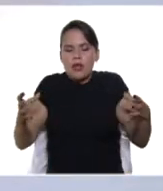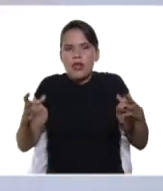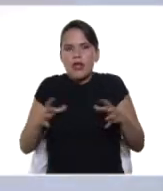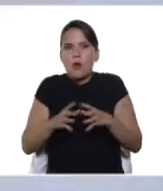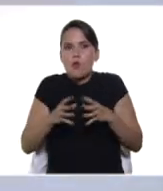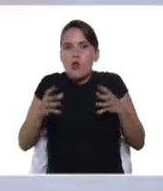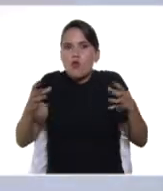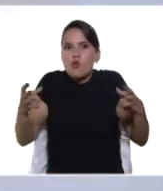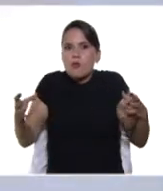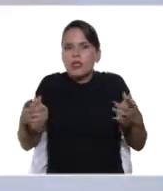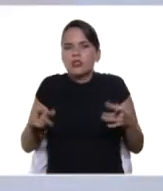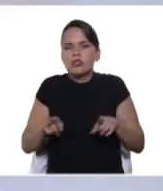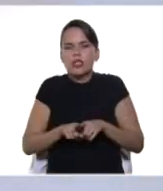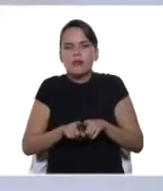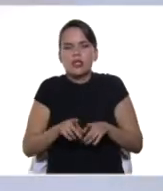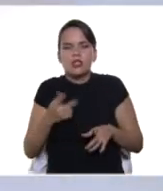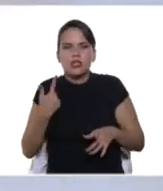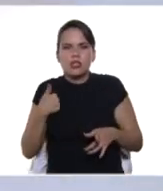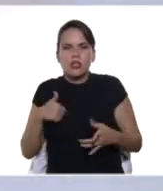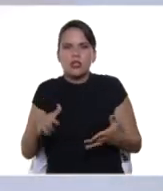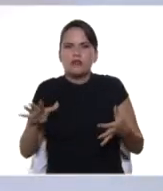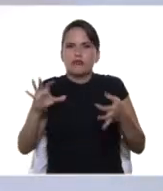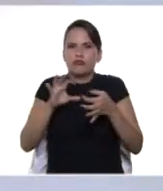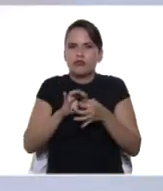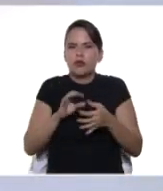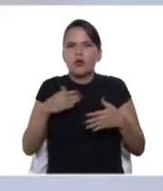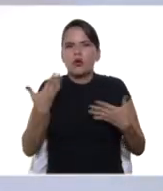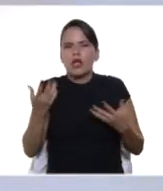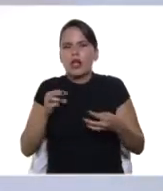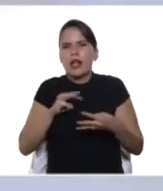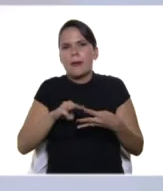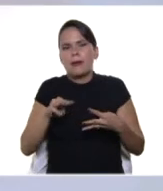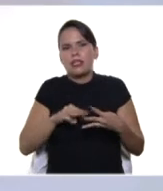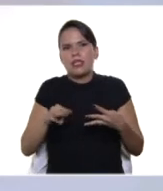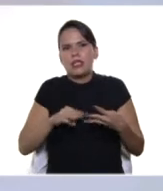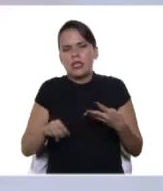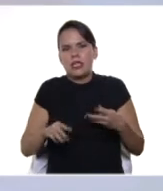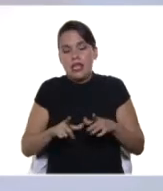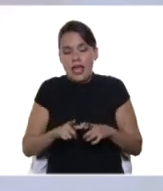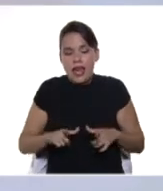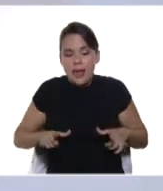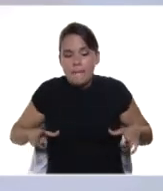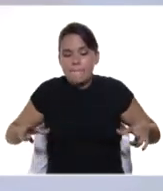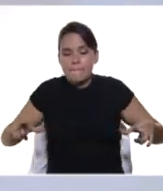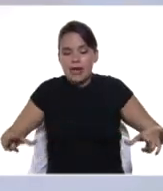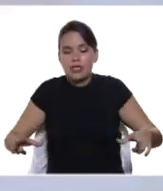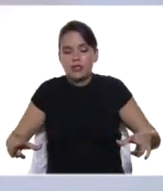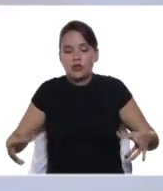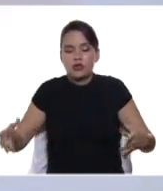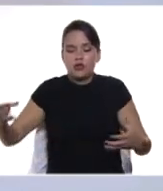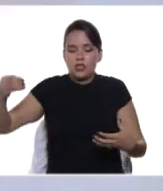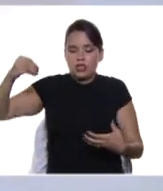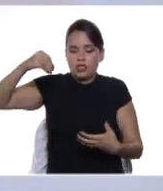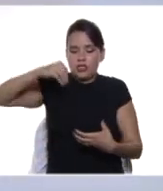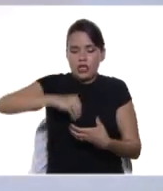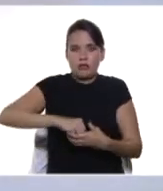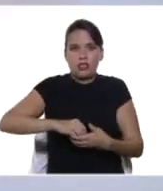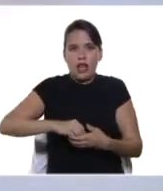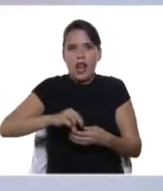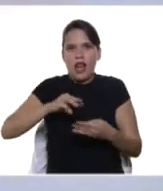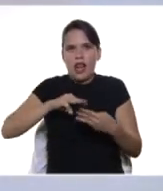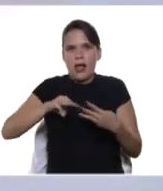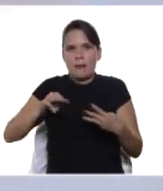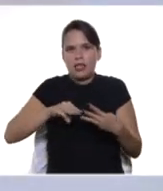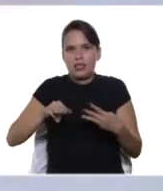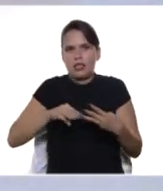también tiene relación con lo que es la materia y es el espacio que ocupa la materia. Ya habíamos hablado